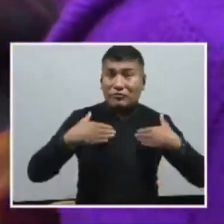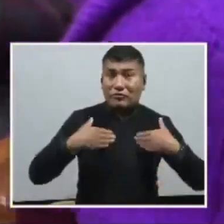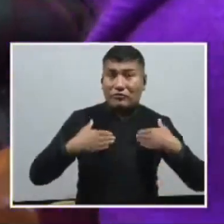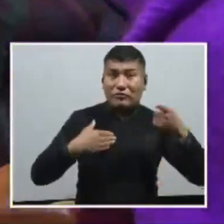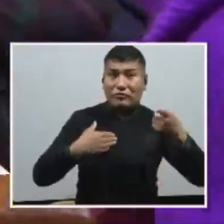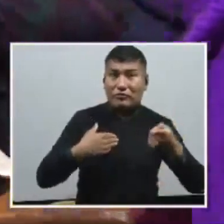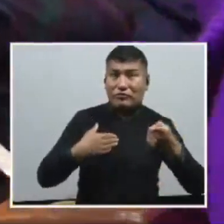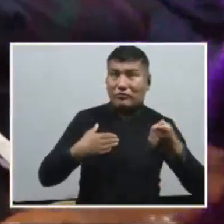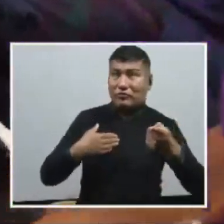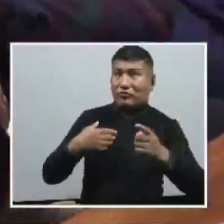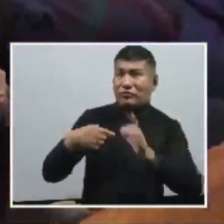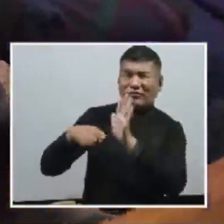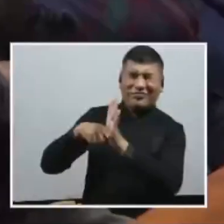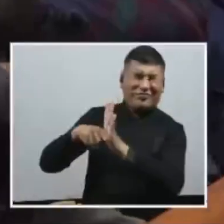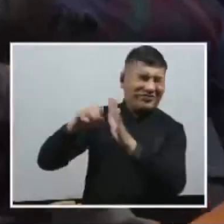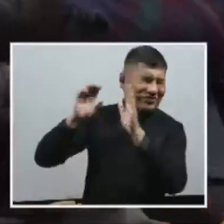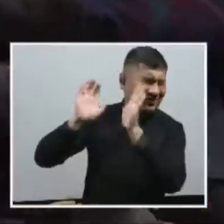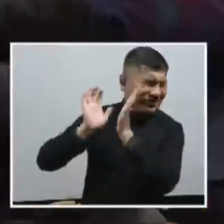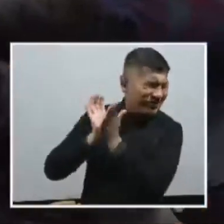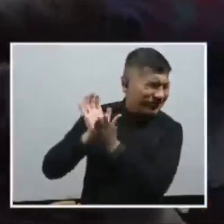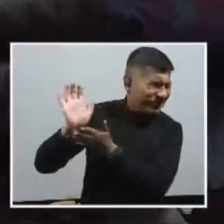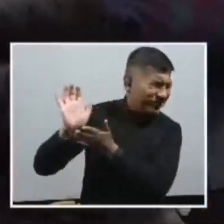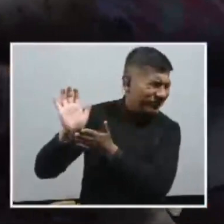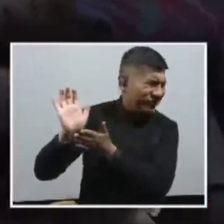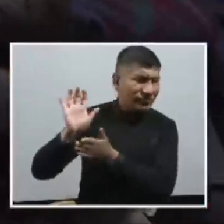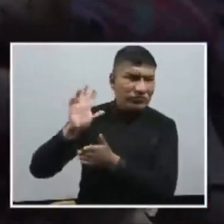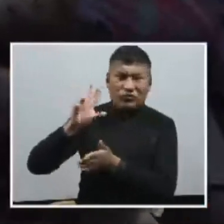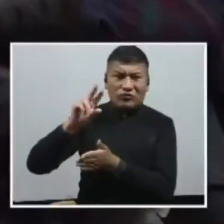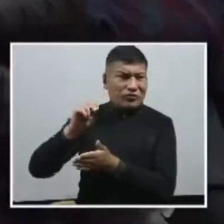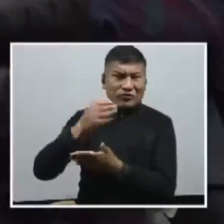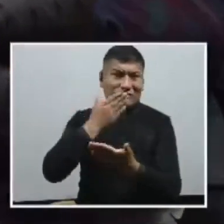reacciones son negativas y no nos hacen nada bien.